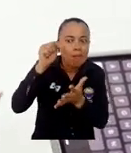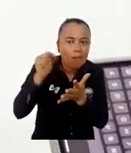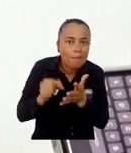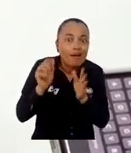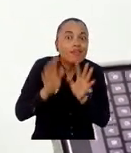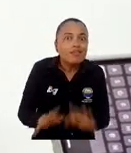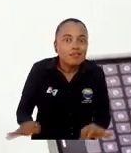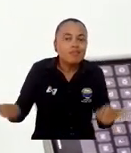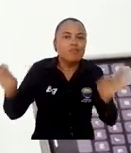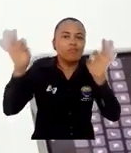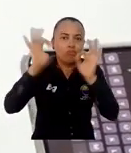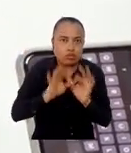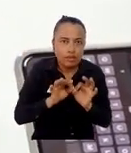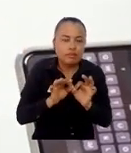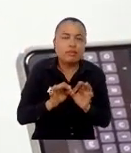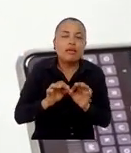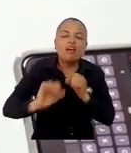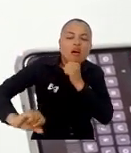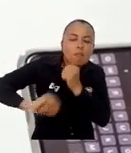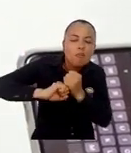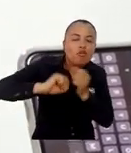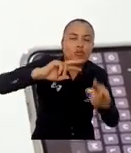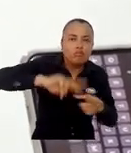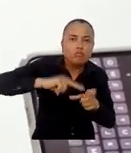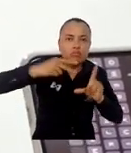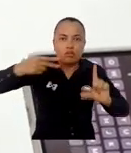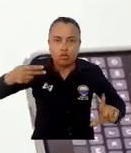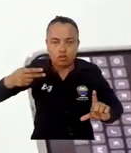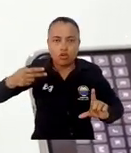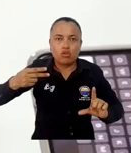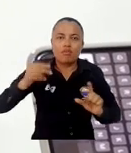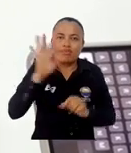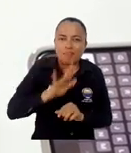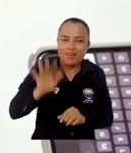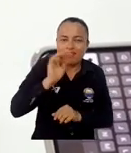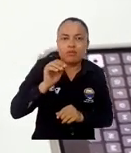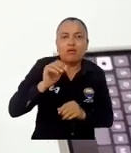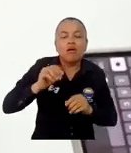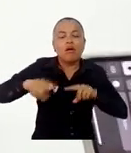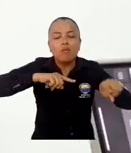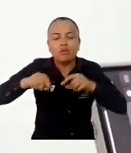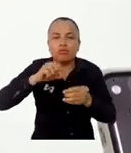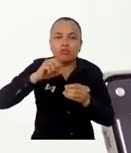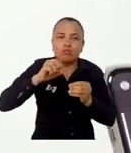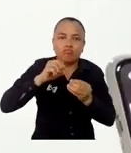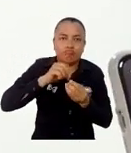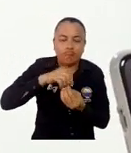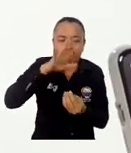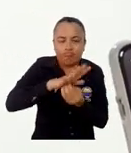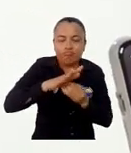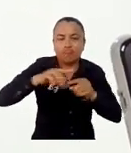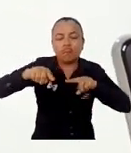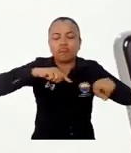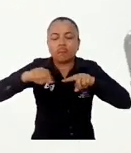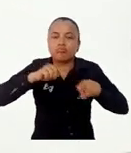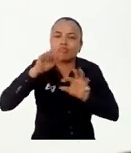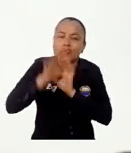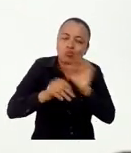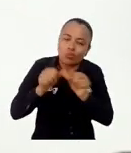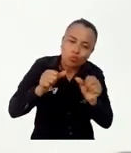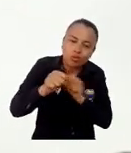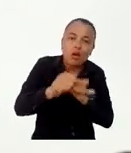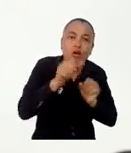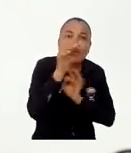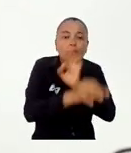pueden aportar los datos y el apoyo tecnológico en el Departamento Administrativo de